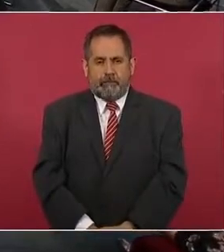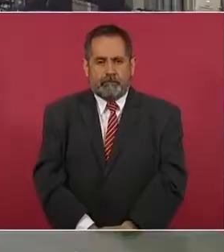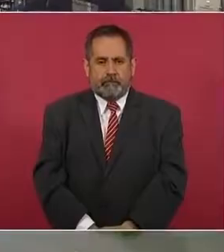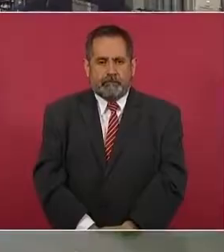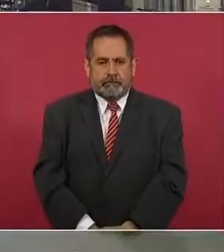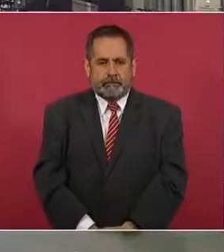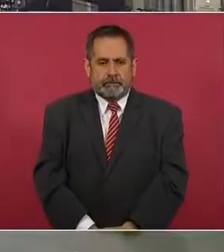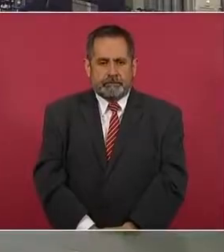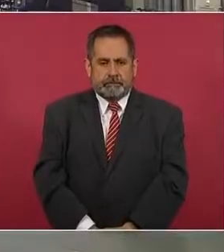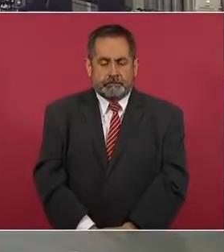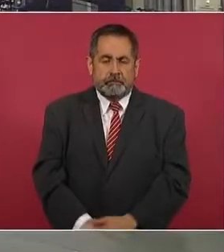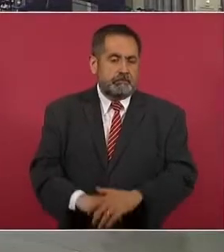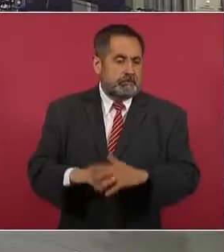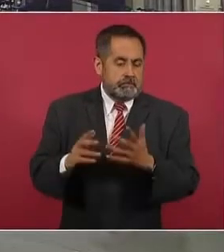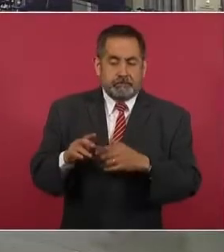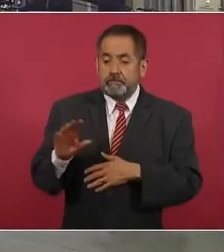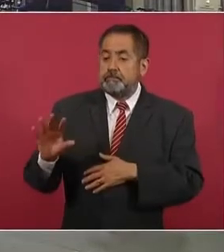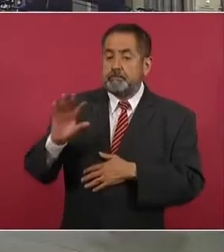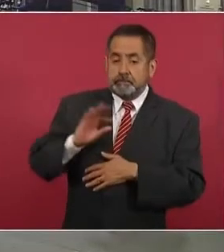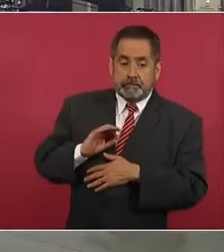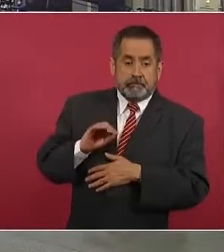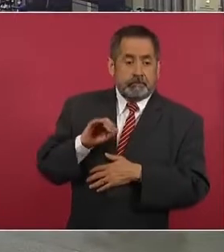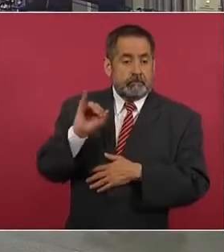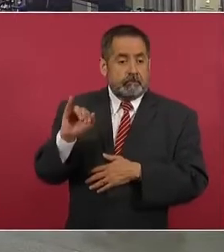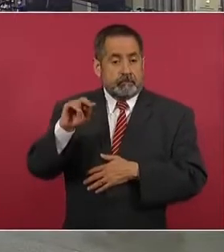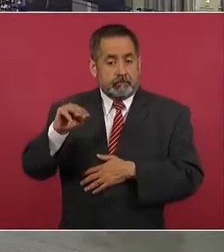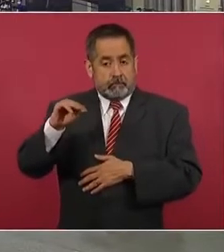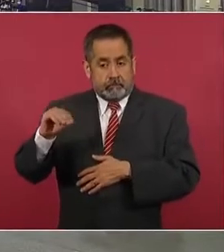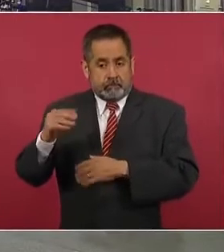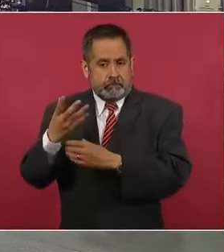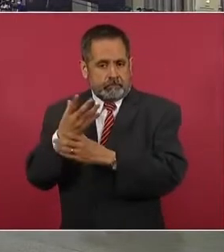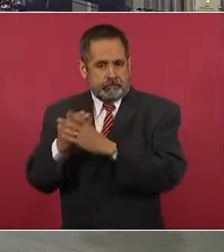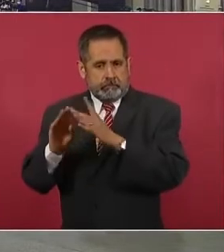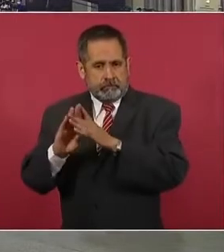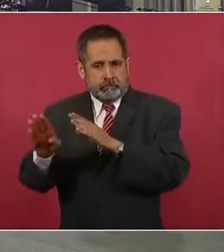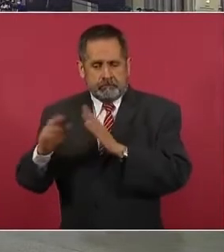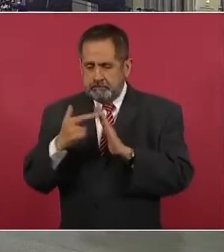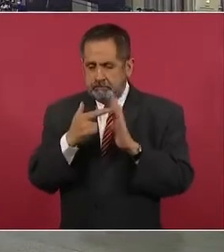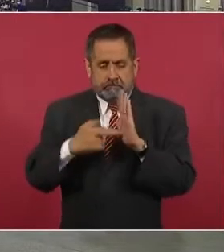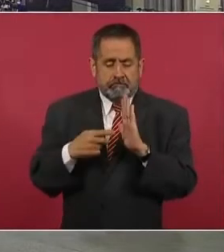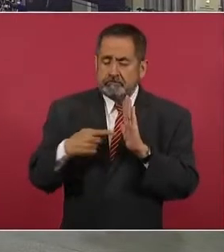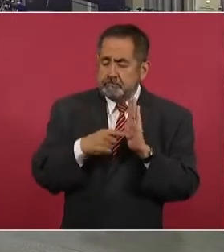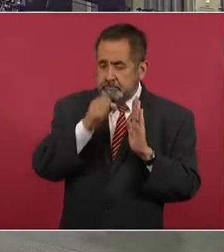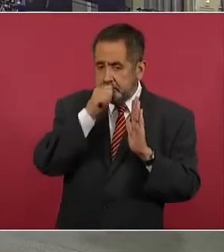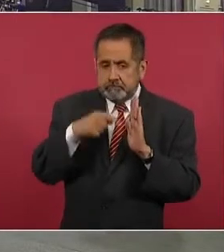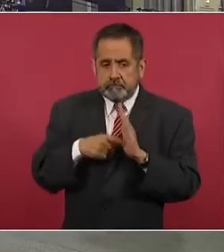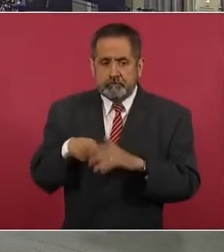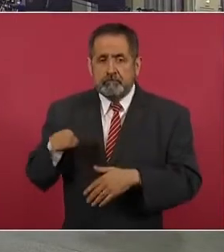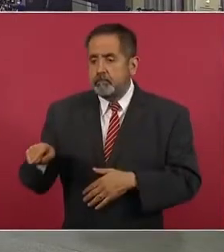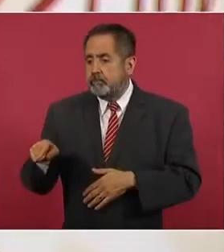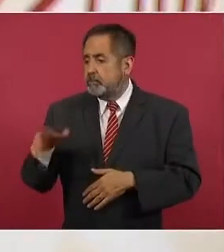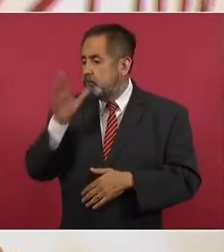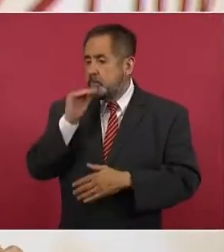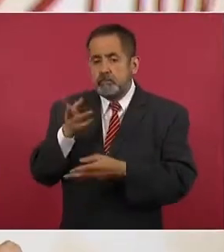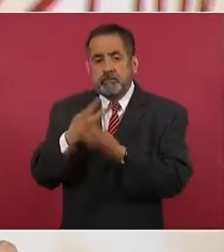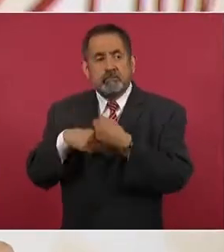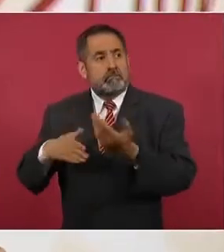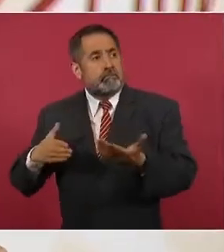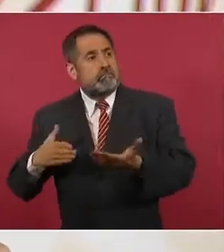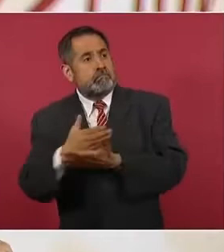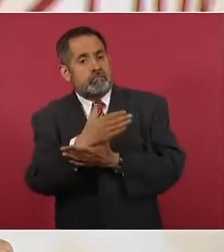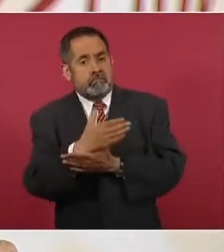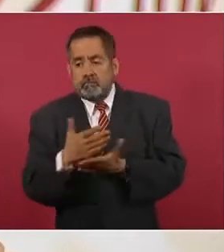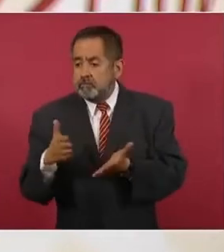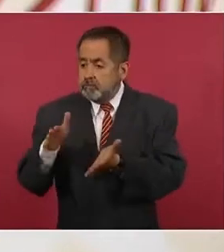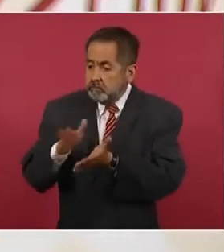Bueno, se actuará, según nos reportó el Instituto Nacional de Migración, conforme a las disposiciones vigentes en México. Es decir, no puedes tener libre tránsito por México sin